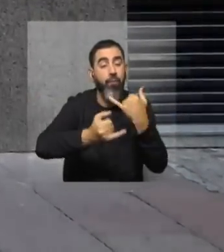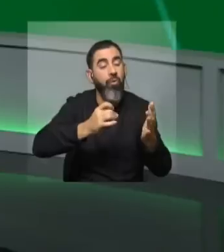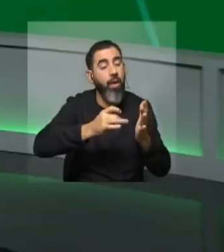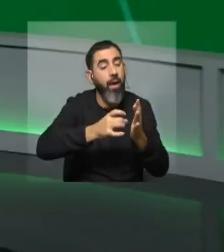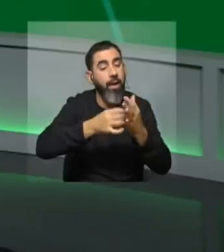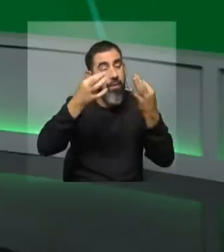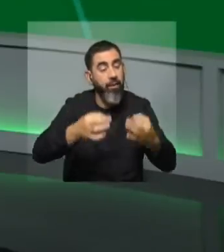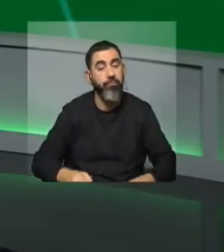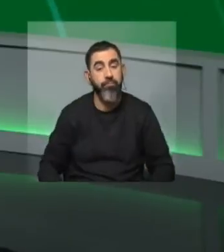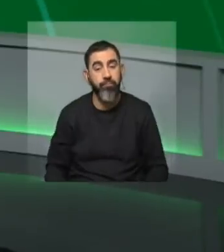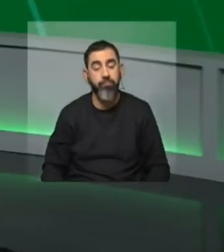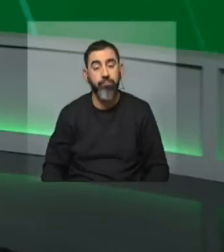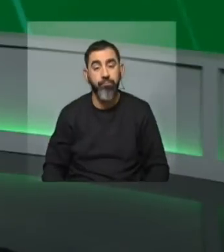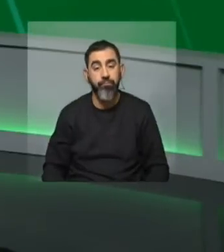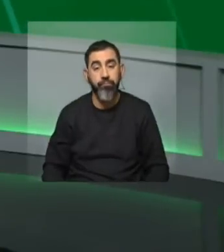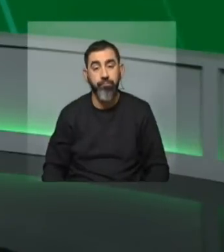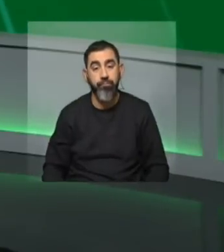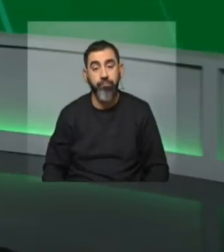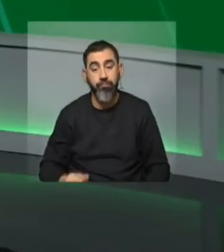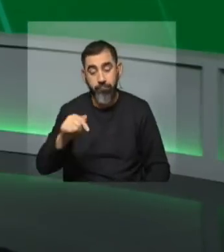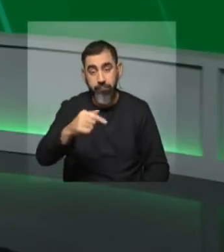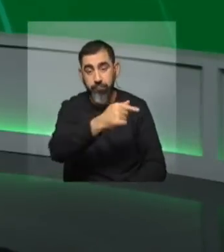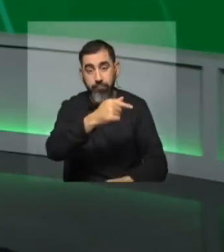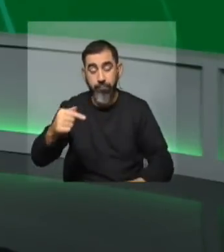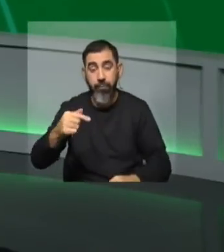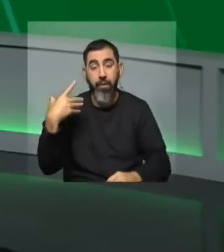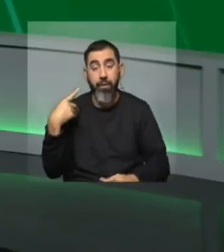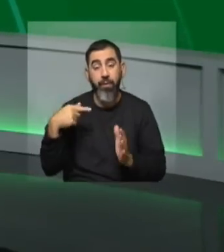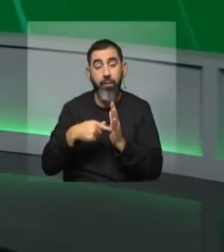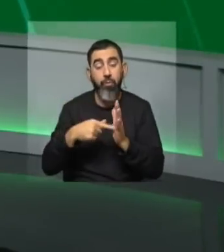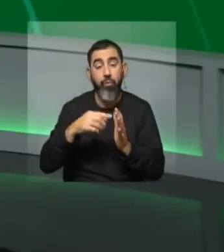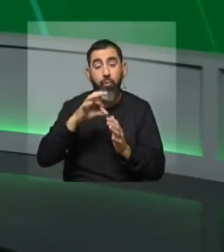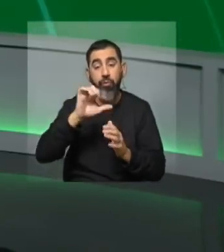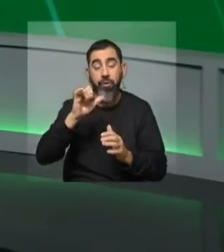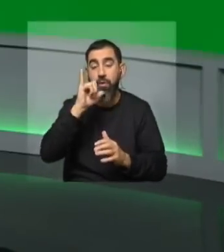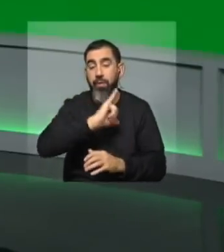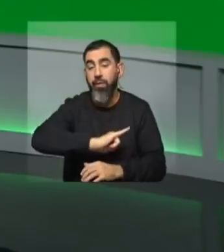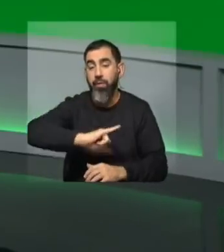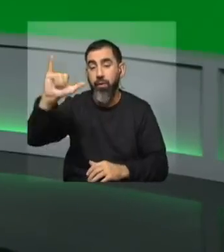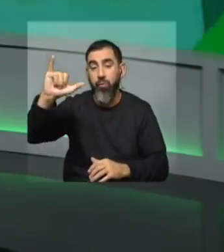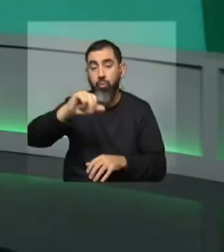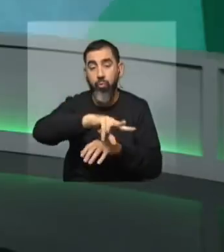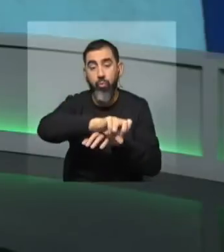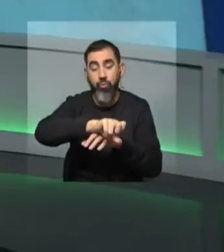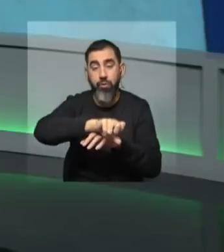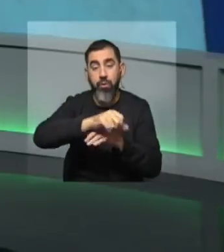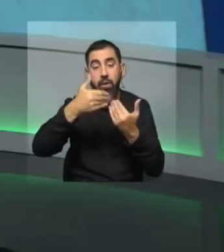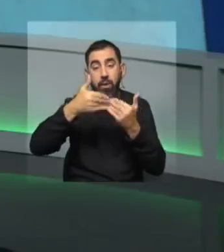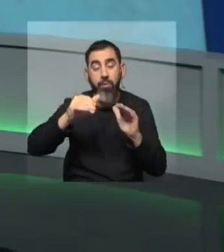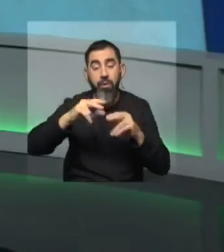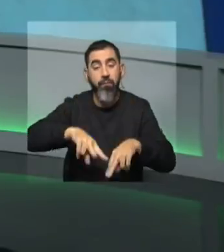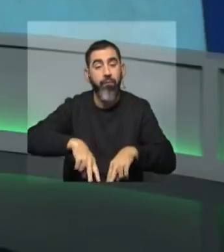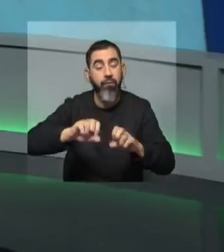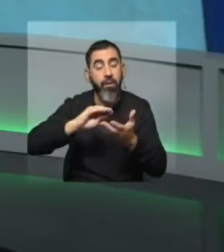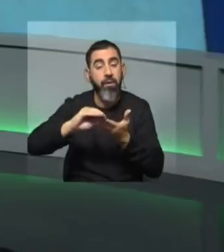calidad. La desigualdad. Bien, esta semana finalmente el directorio de OSCE va a denunciar en Fiscalía y va a iniciar una